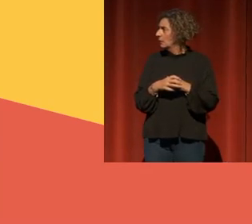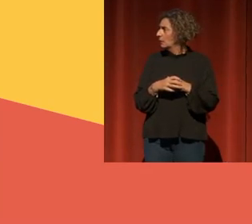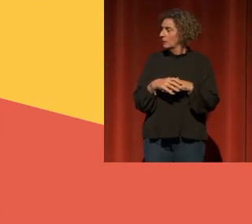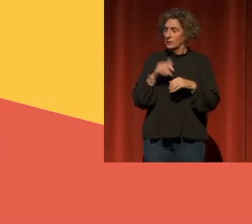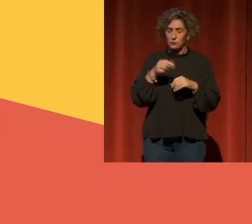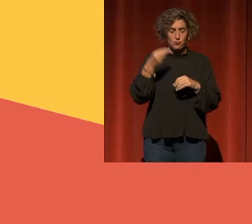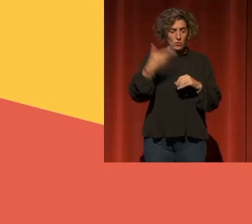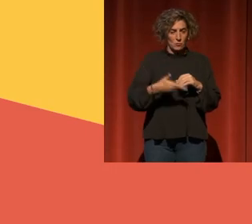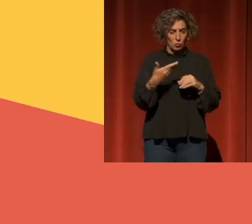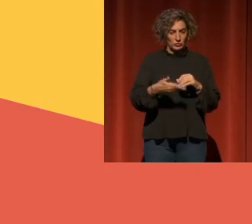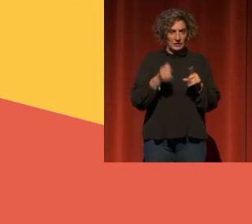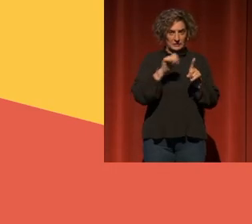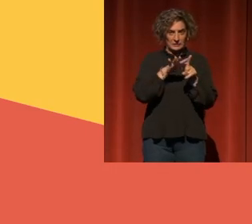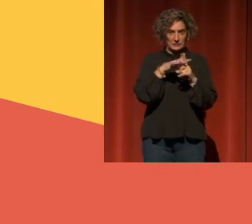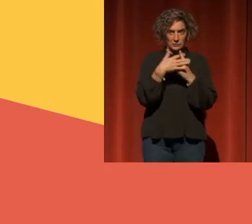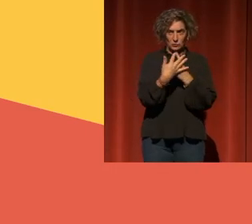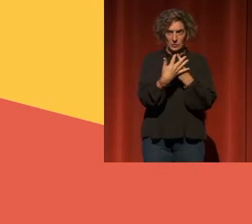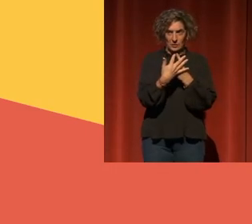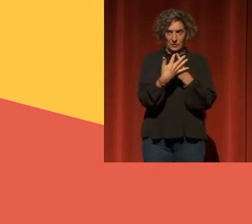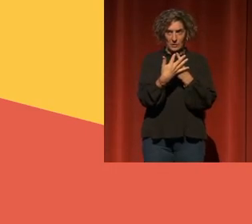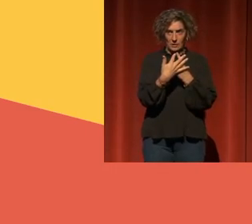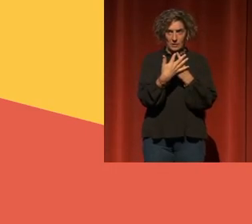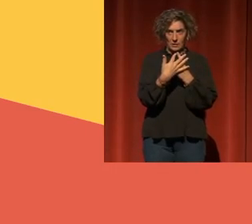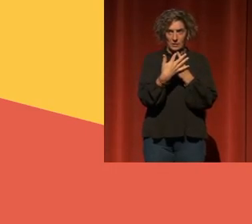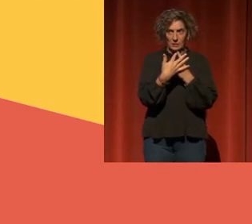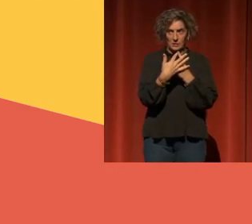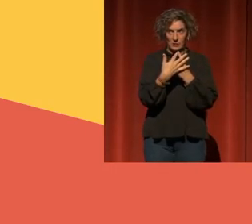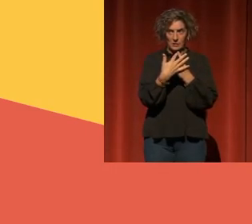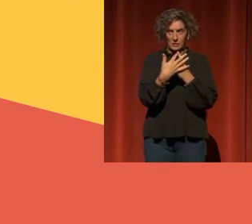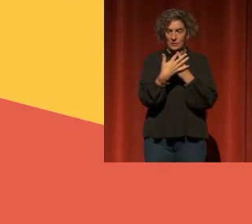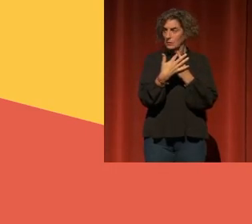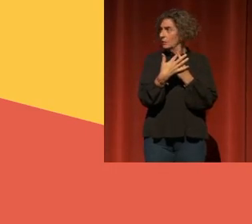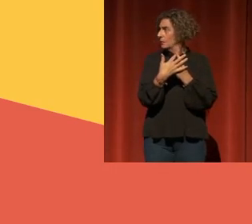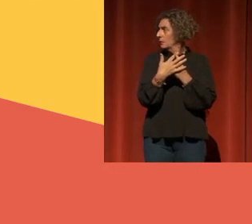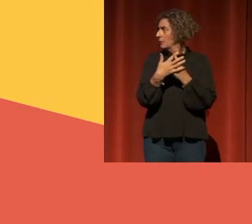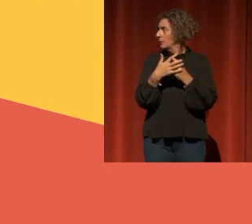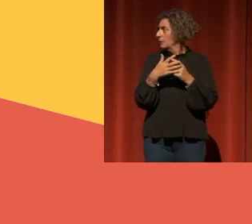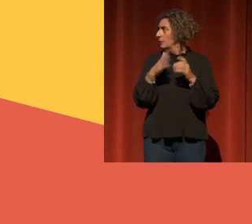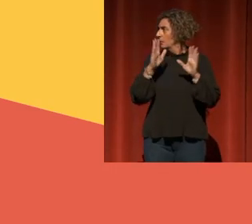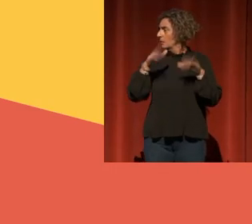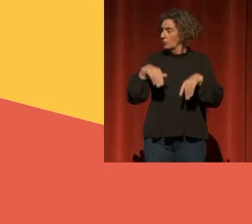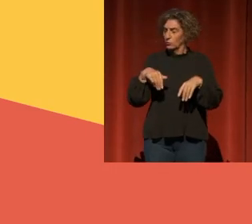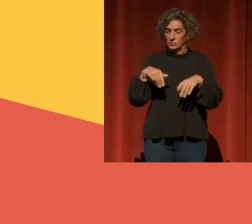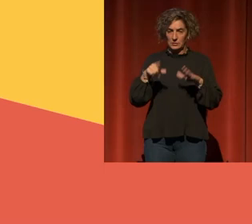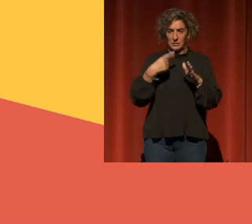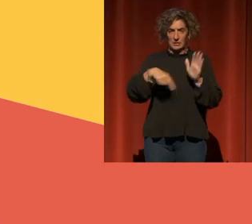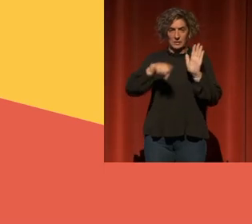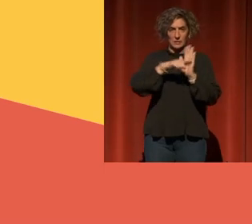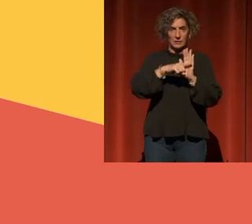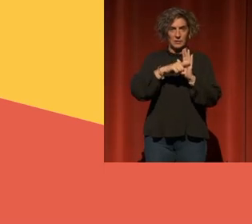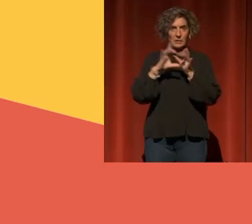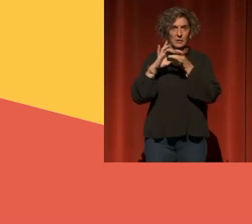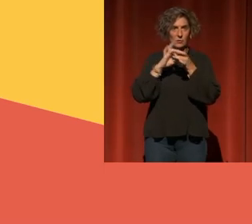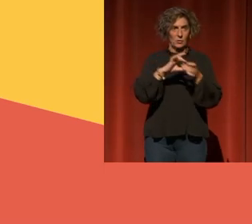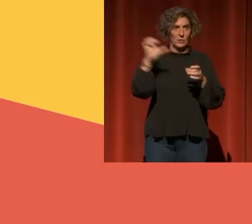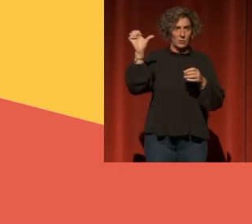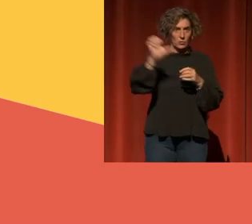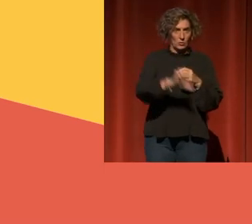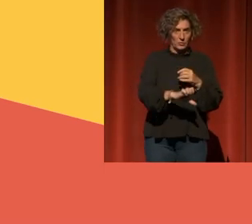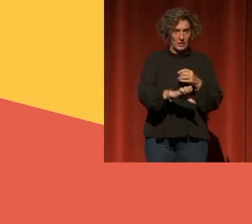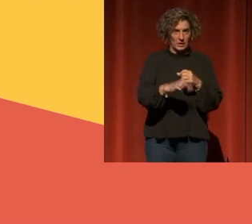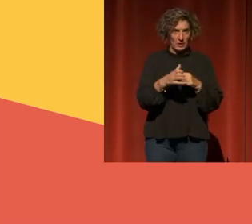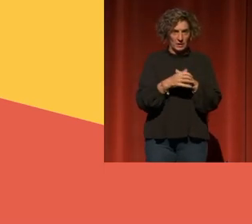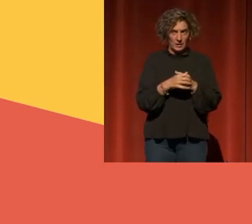situar la iniciativa de la unión la ú la última iniciativa de la Unión Europea public libraries